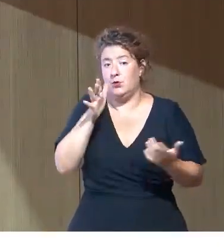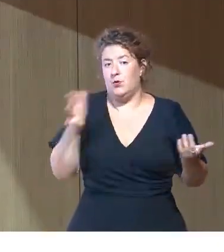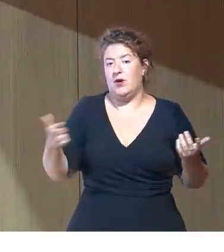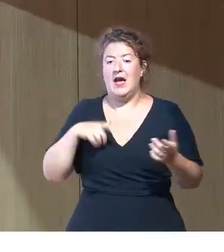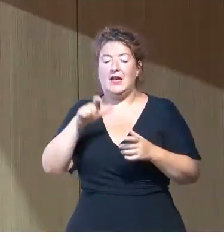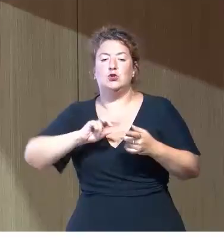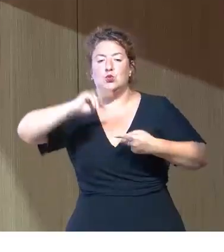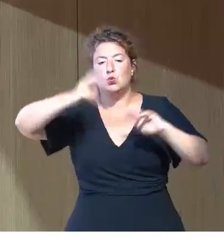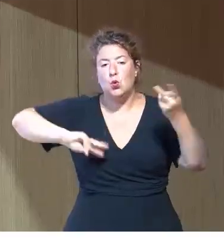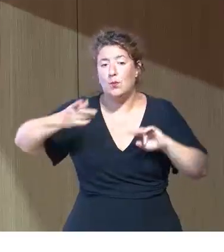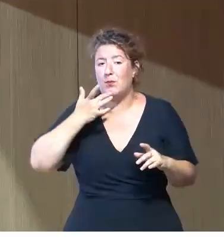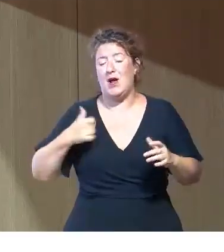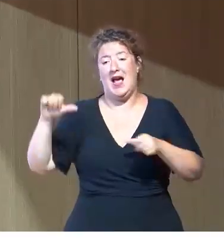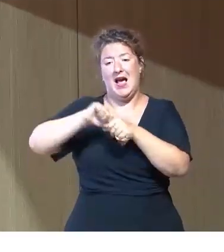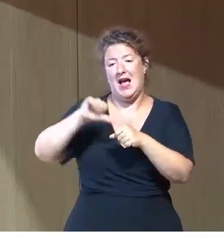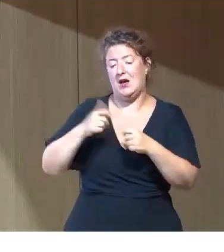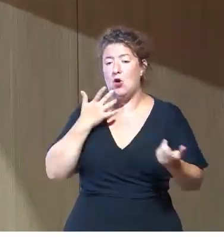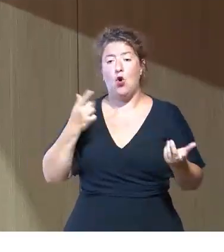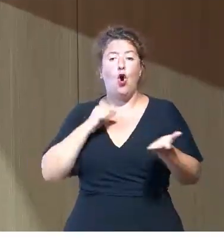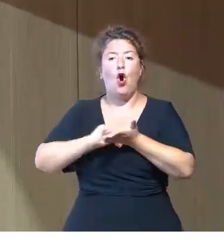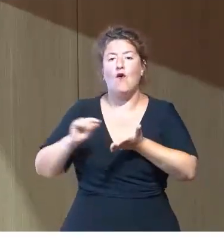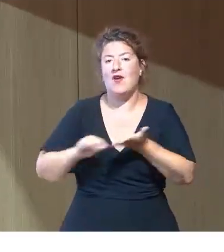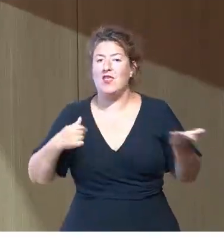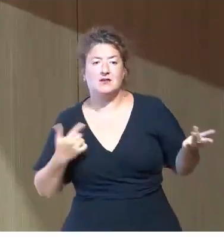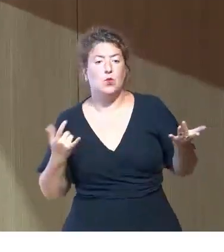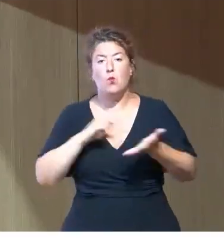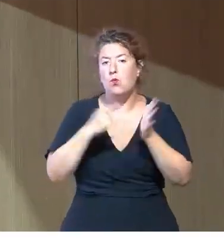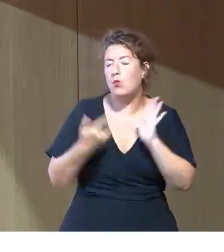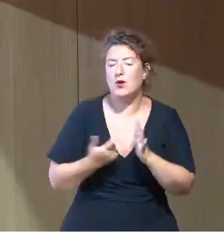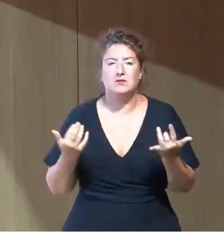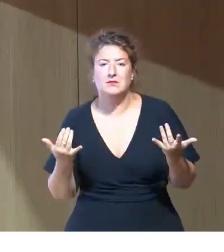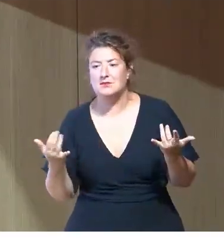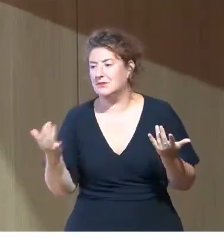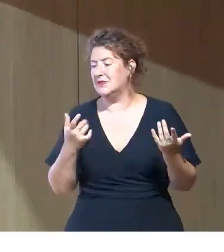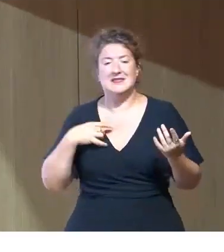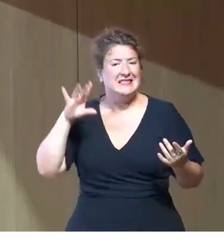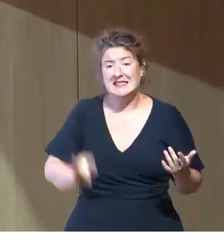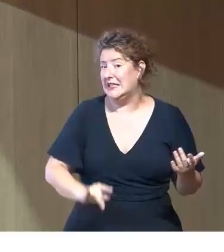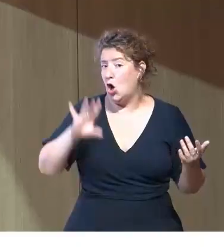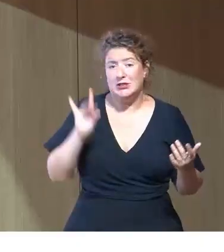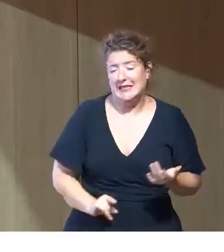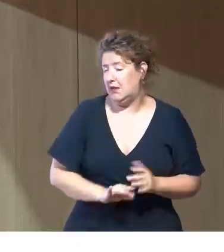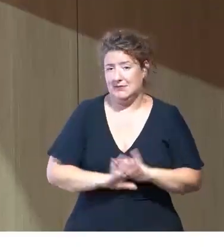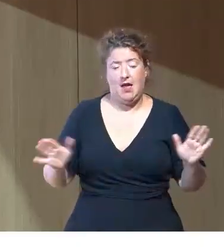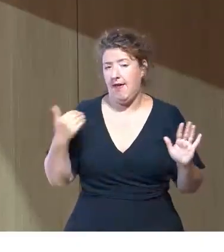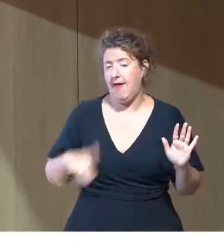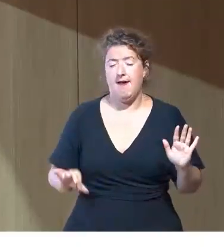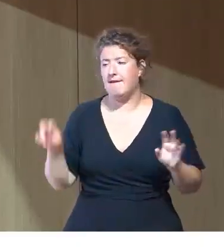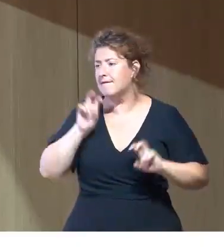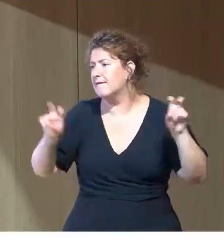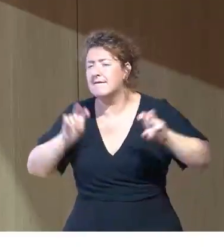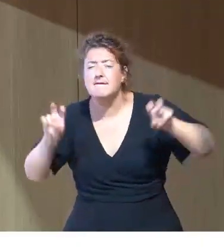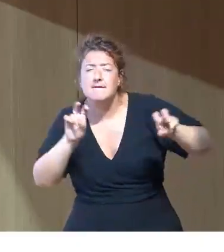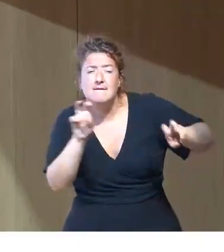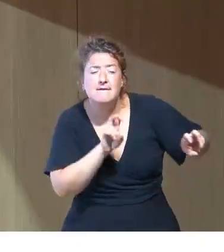trabaja turnos en las estaciones por ejemplo o en las propias oficinas Oye que hay que hay un proyecto hay que lanzar este proyecto Sí o sí pues vamos con prisas a todos lados